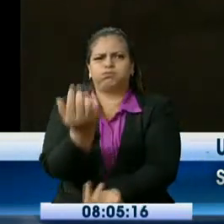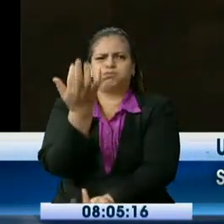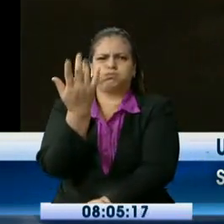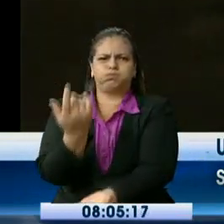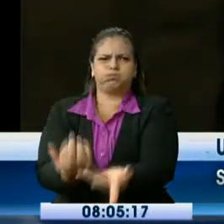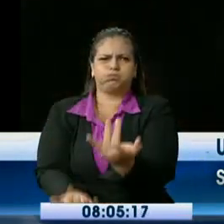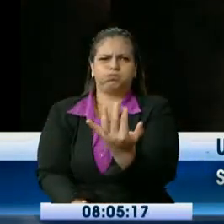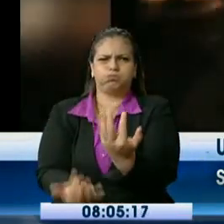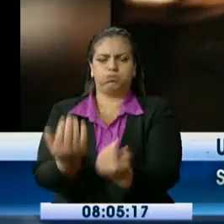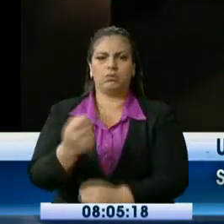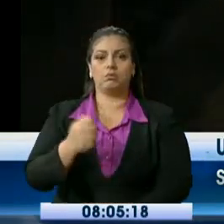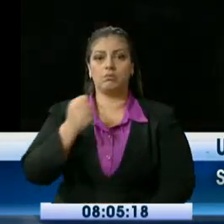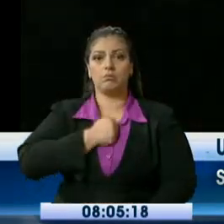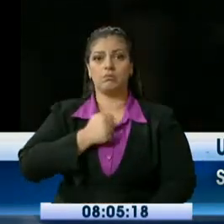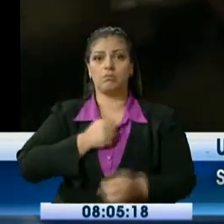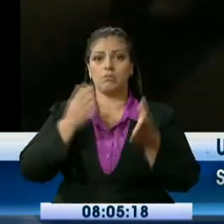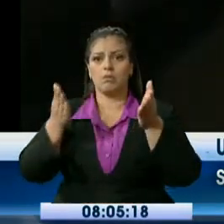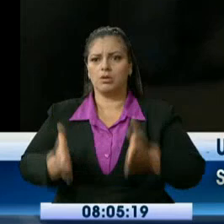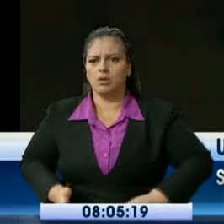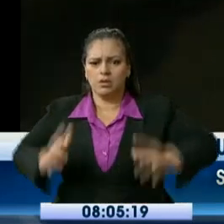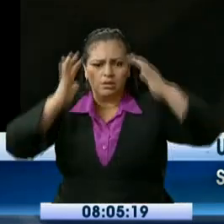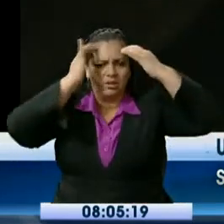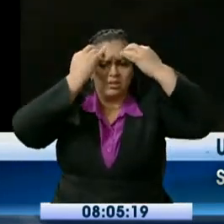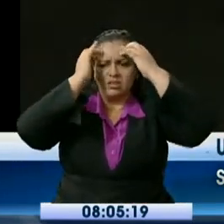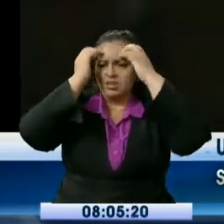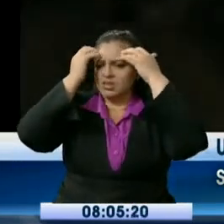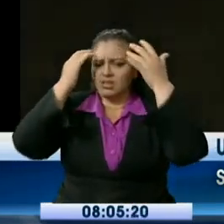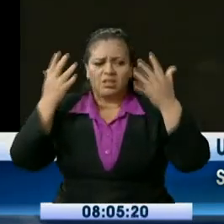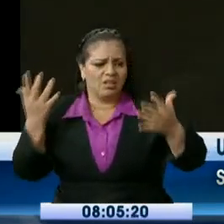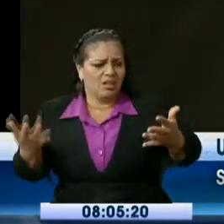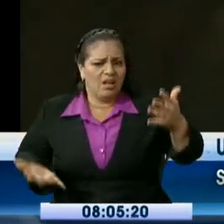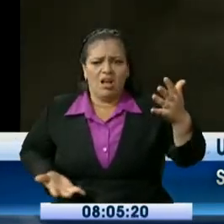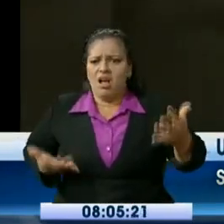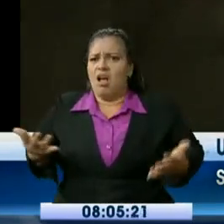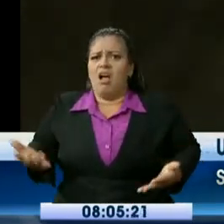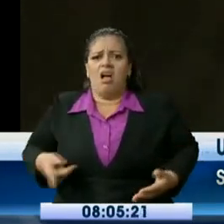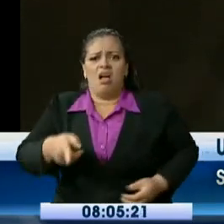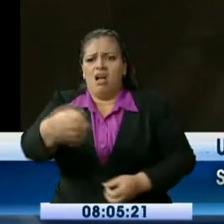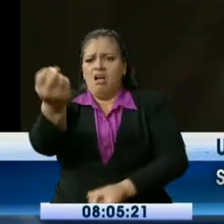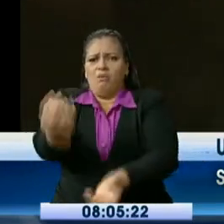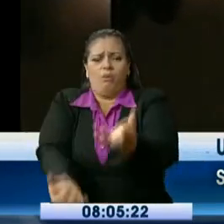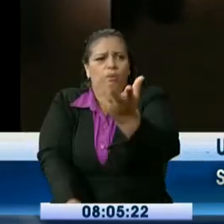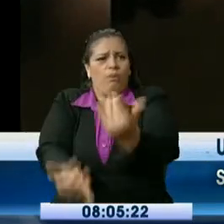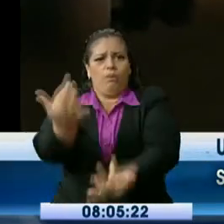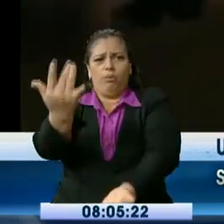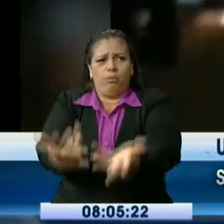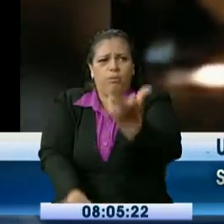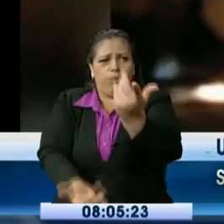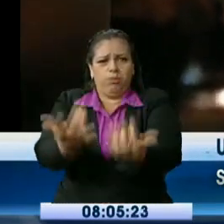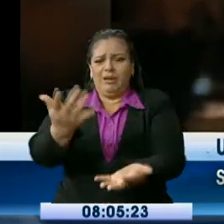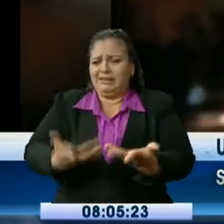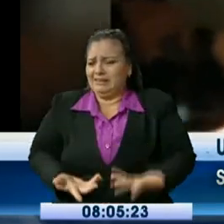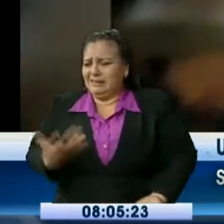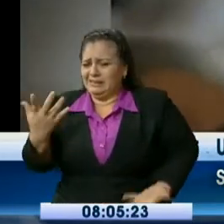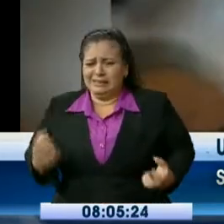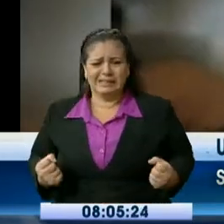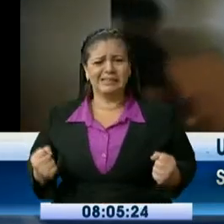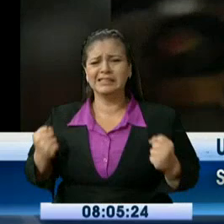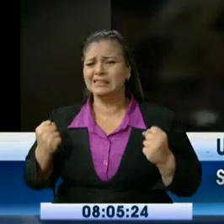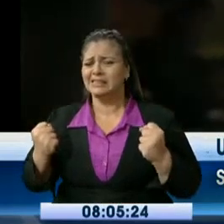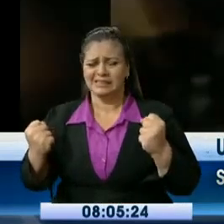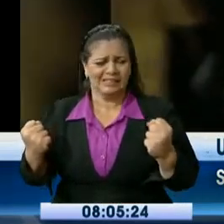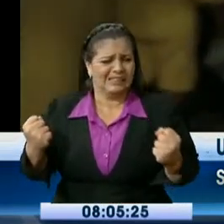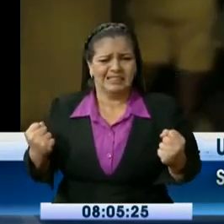Y el propietario del vehículo entraba en desesperación, pues las llamas consumían al auto y con la impotencia solo podía